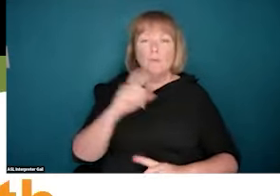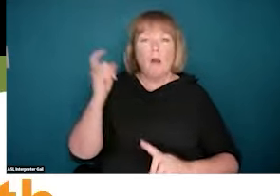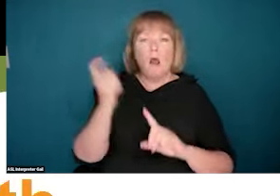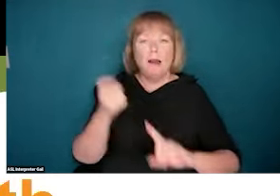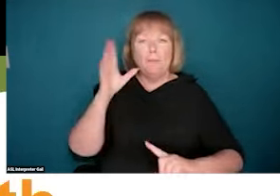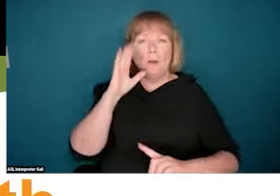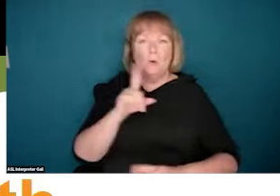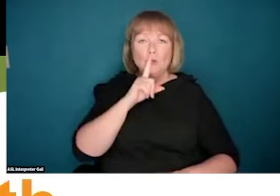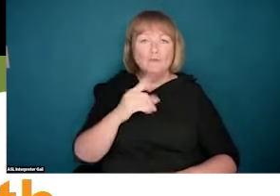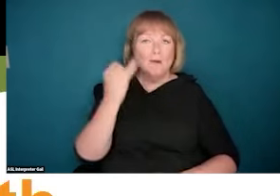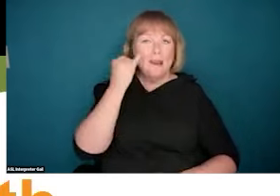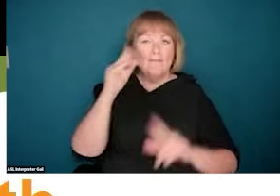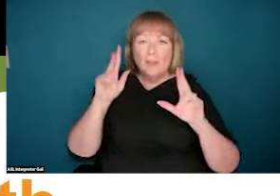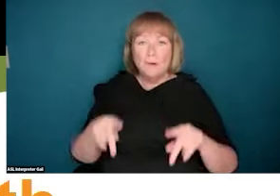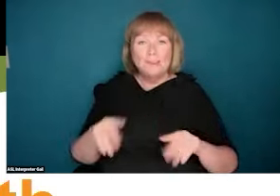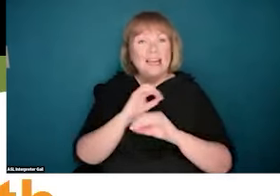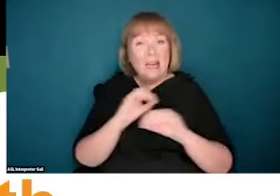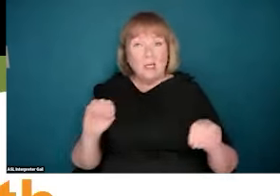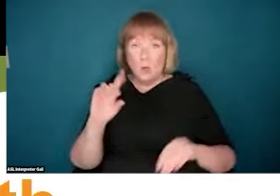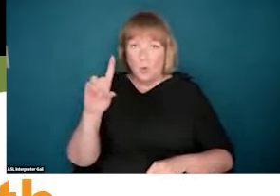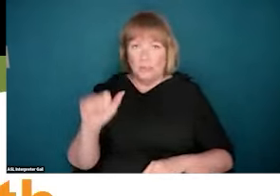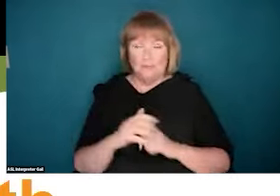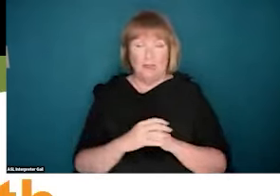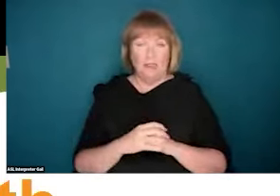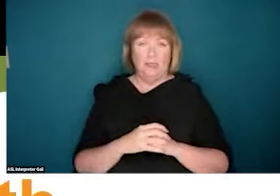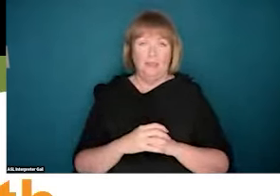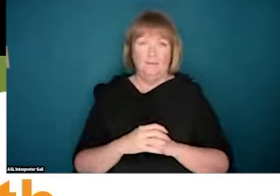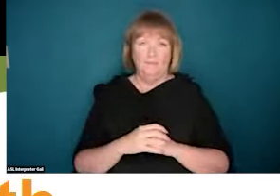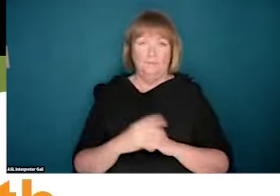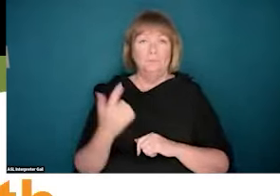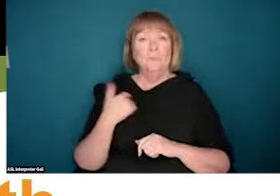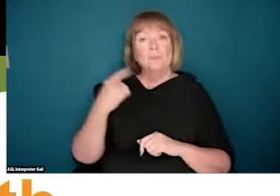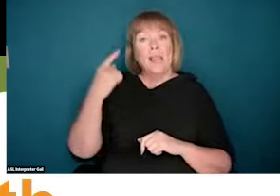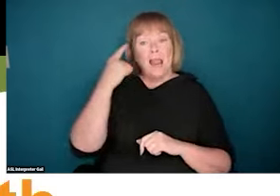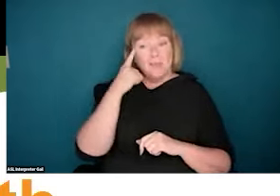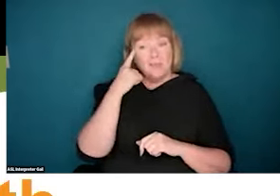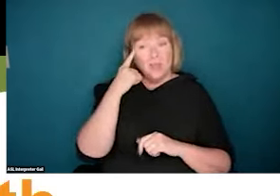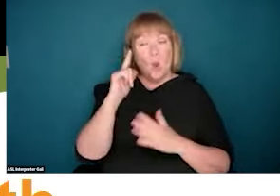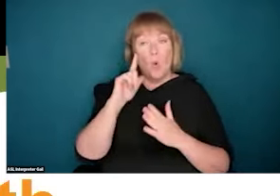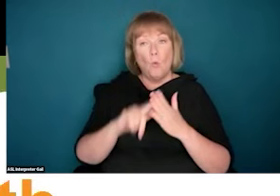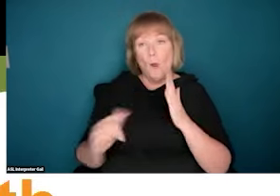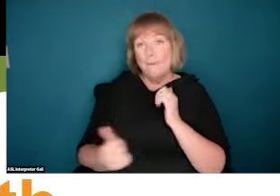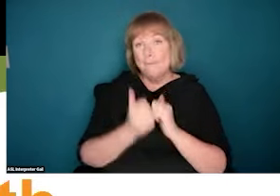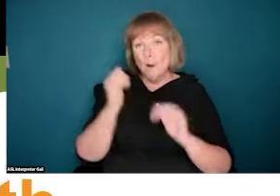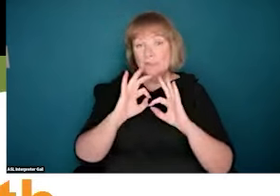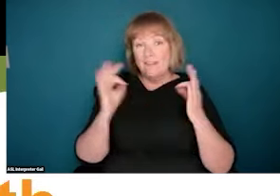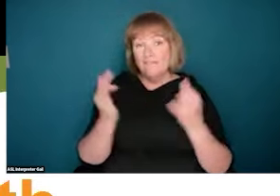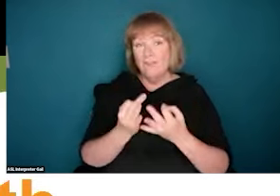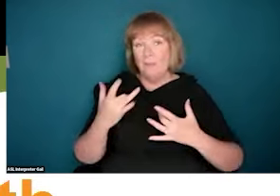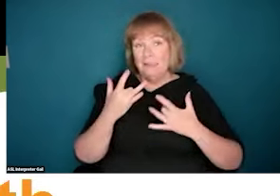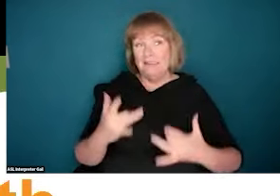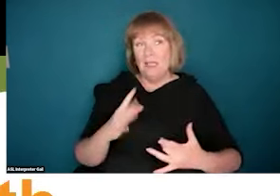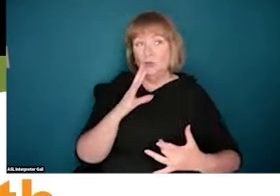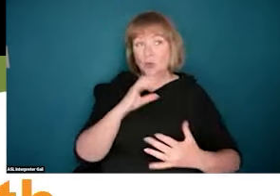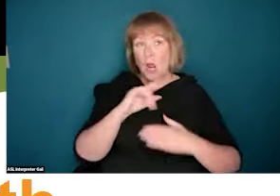va a casar. Entonces, eso no lo sabemos. Entonces, ¿por qué estamos presumiendo algo que uno no se atreve a presumir con